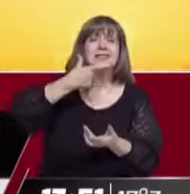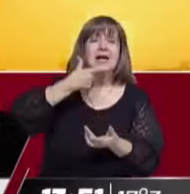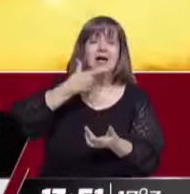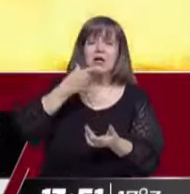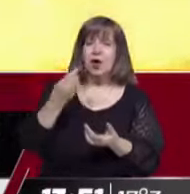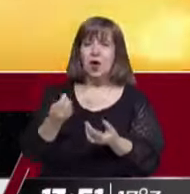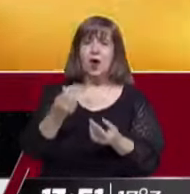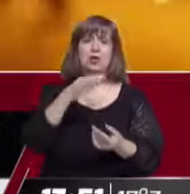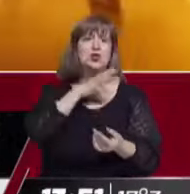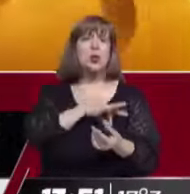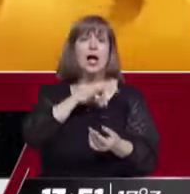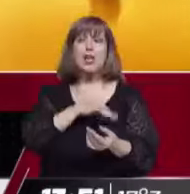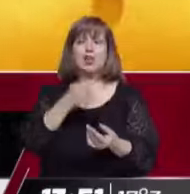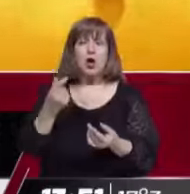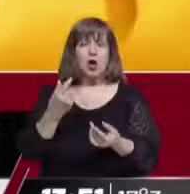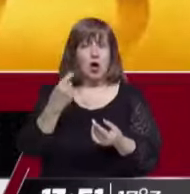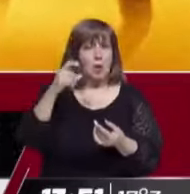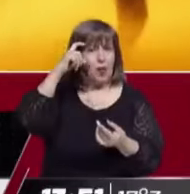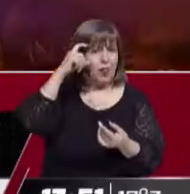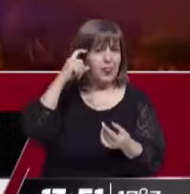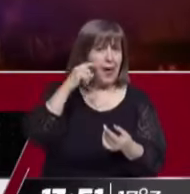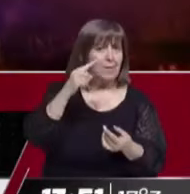relación sueldo-costo.